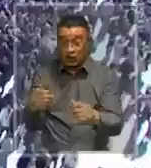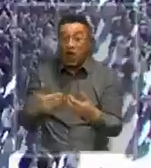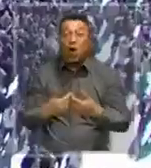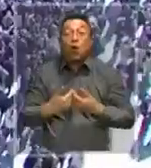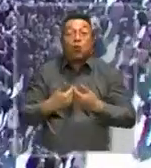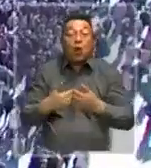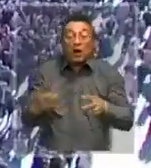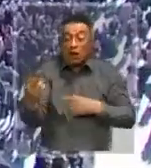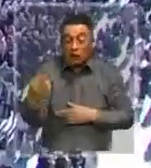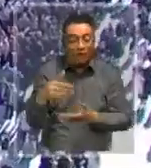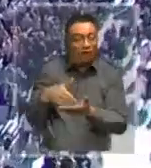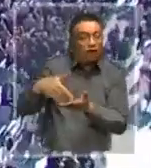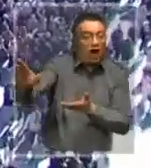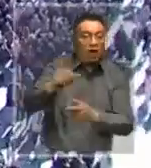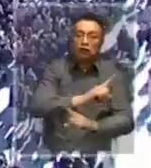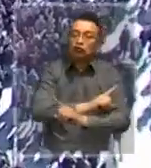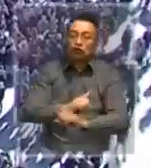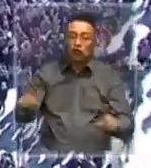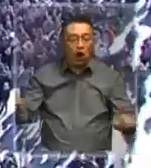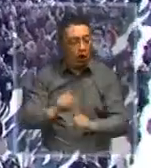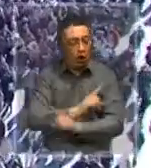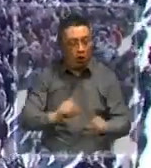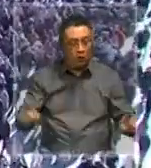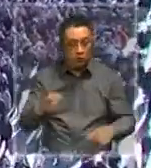cualquier situación que busquen acercarse a Dios.